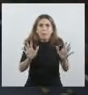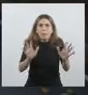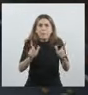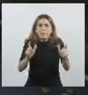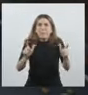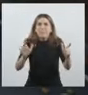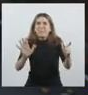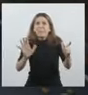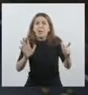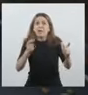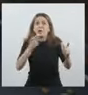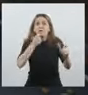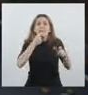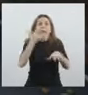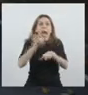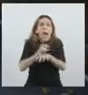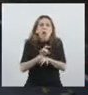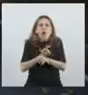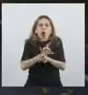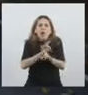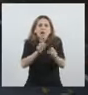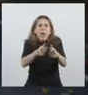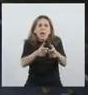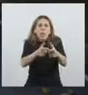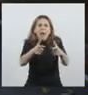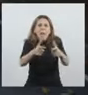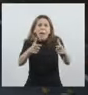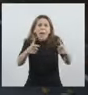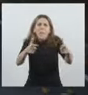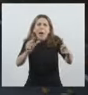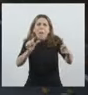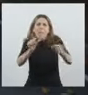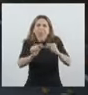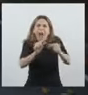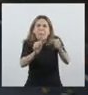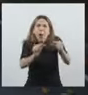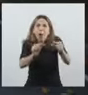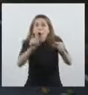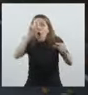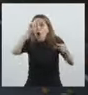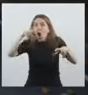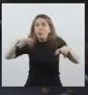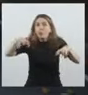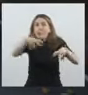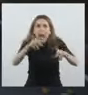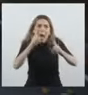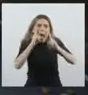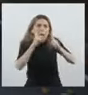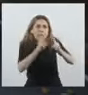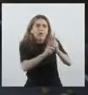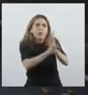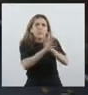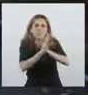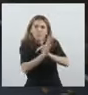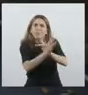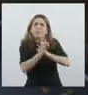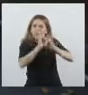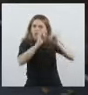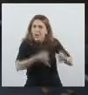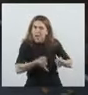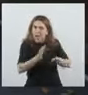la transmisión y mayor sea la ocupación del sistema de salud, más medidas restrictivas deberemos